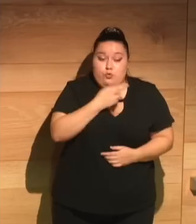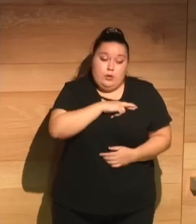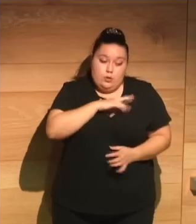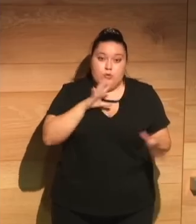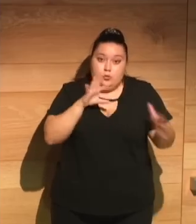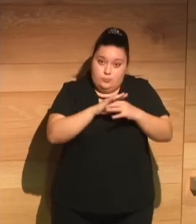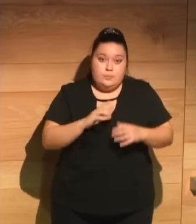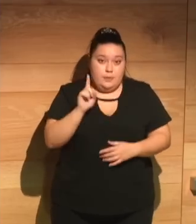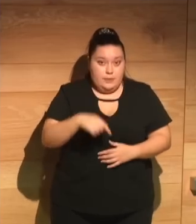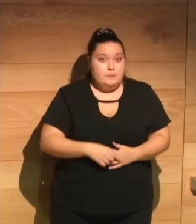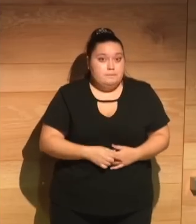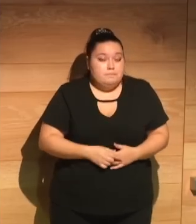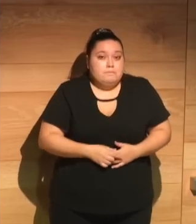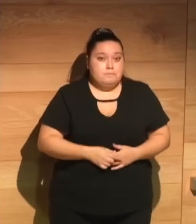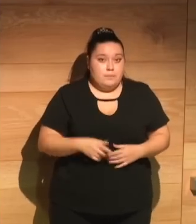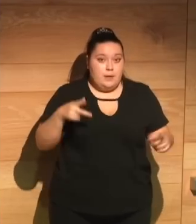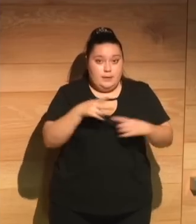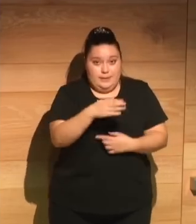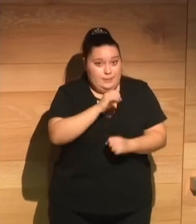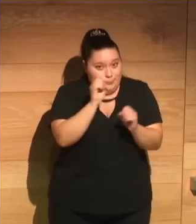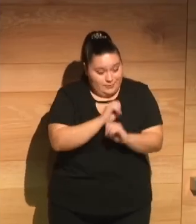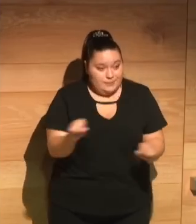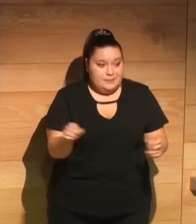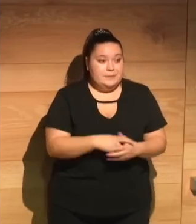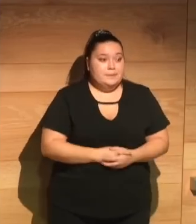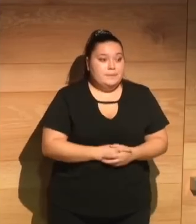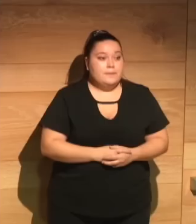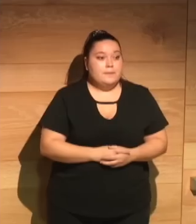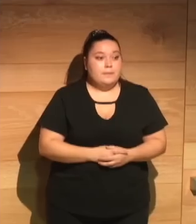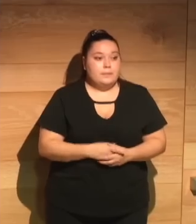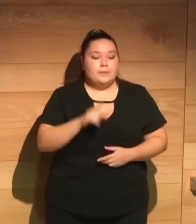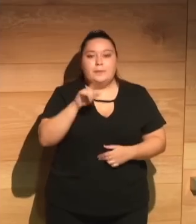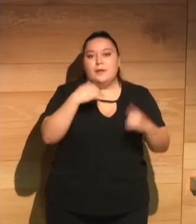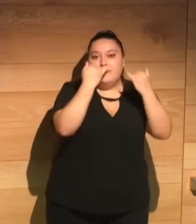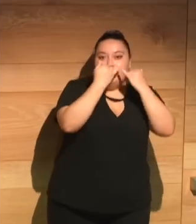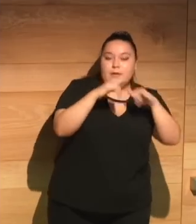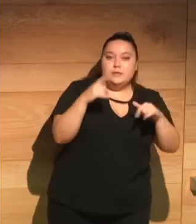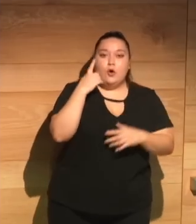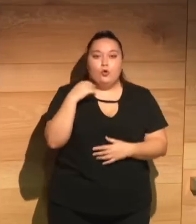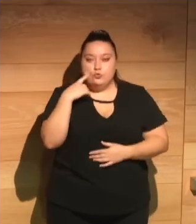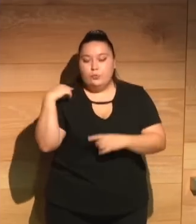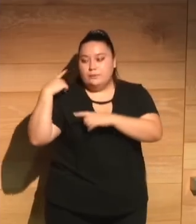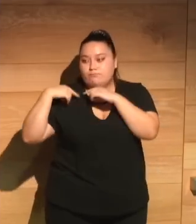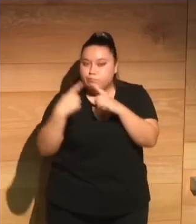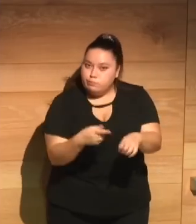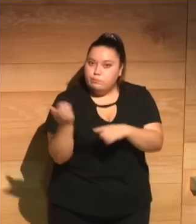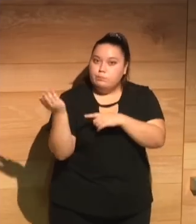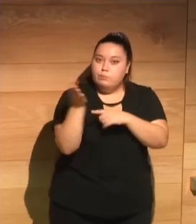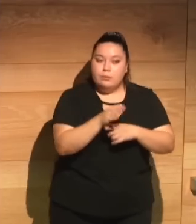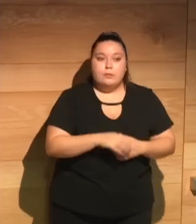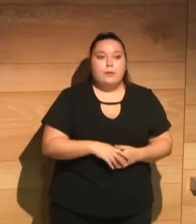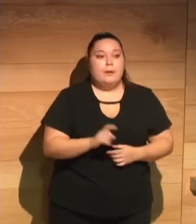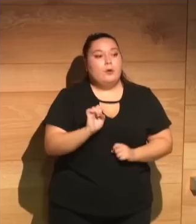religiosos, inevitablemente. Claro. Así que esa es la función, así es. Sí, ¿cómo? Representaban también las fiestas, las costumbres del pueblo, o sea, los